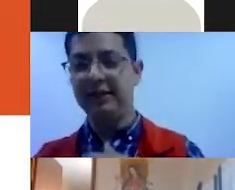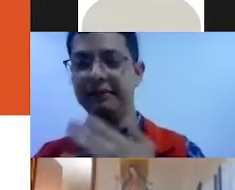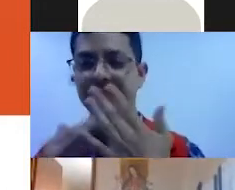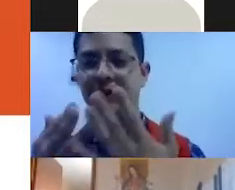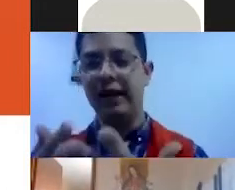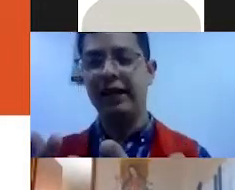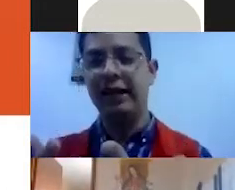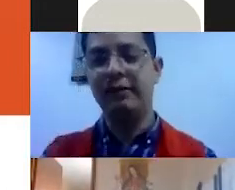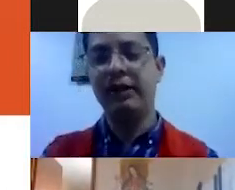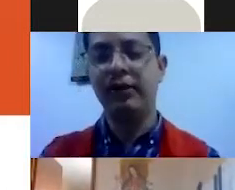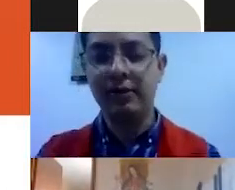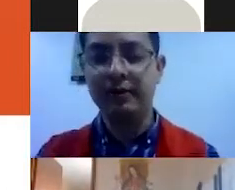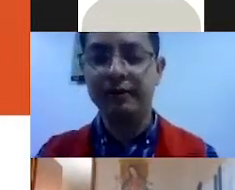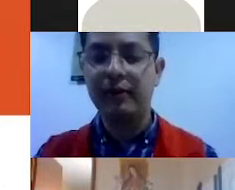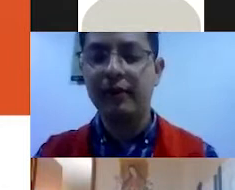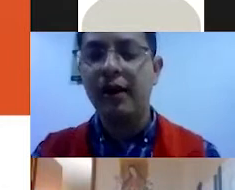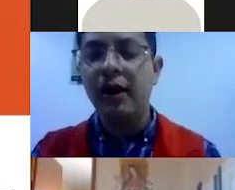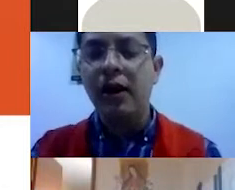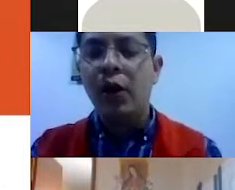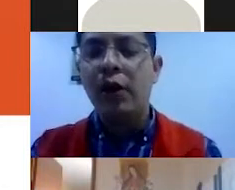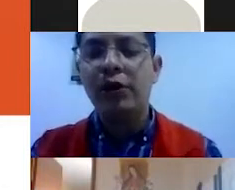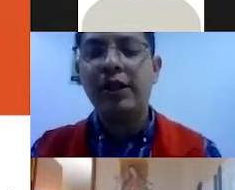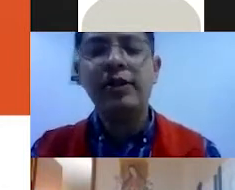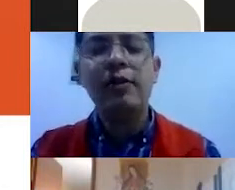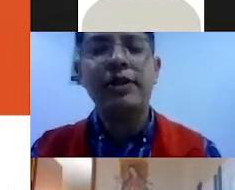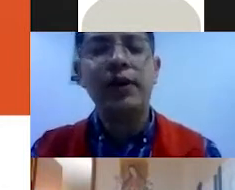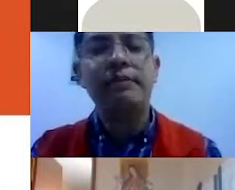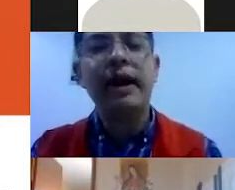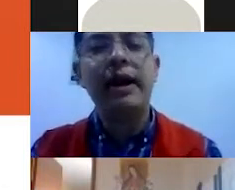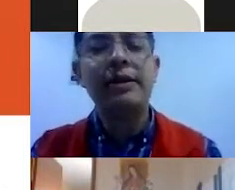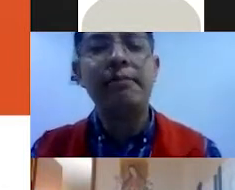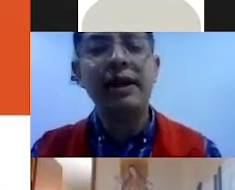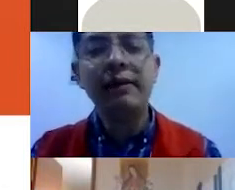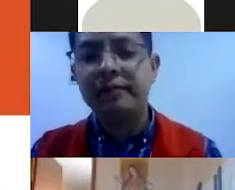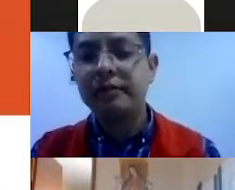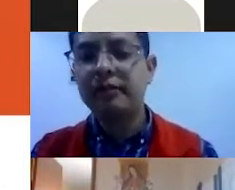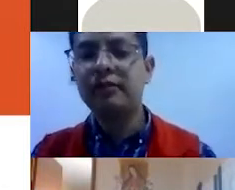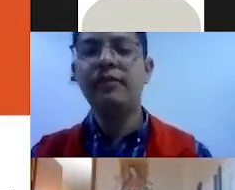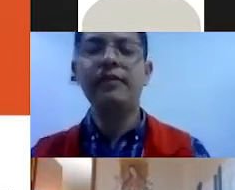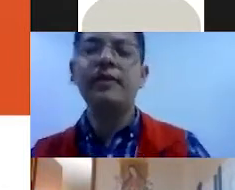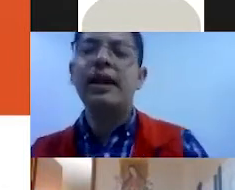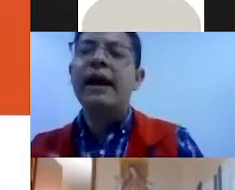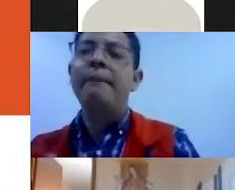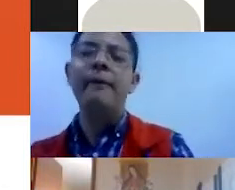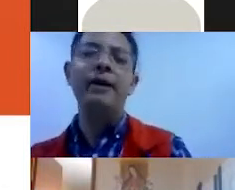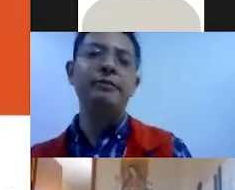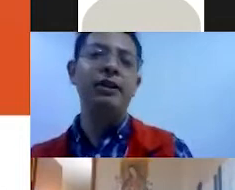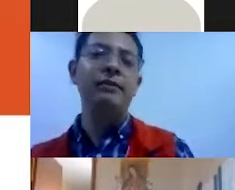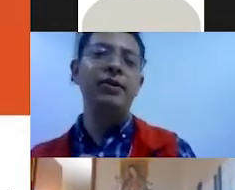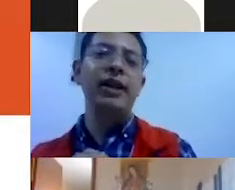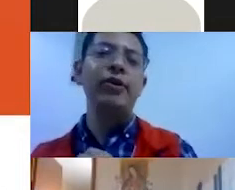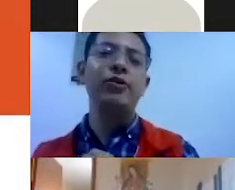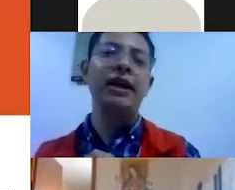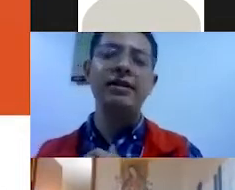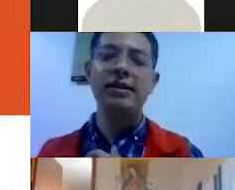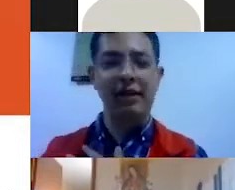demás. Aquí les comento esto. Cuando se hacen compresiones para RCP, ¿va a haber desprendimiento